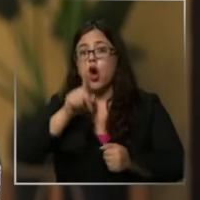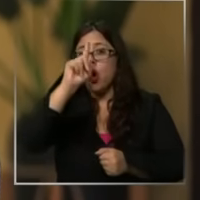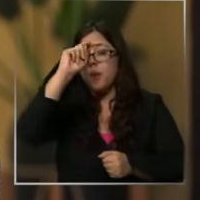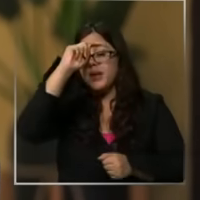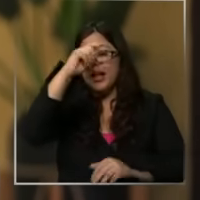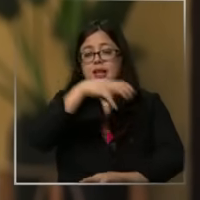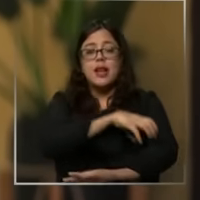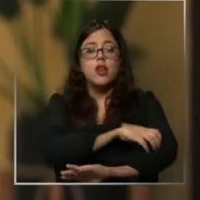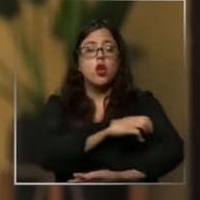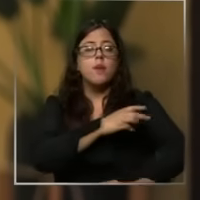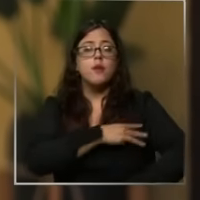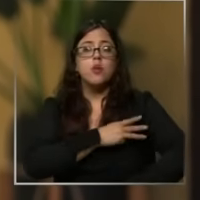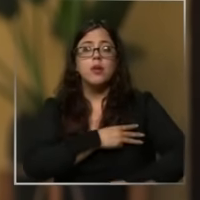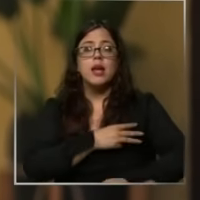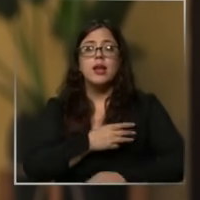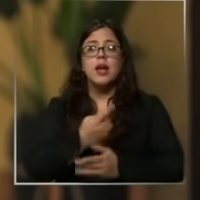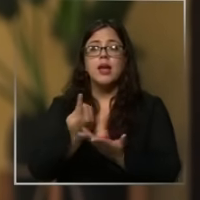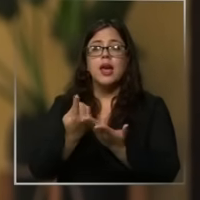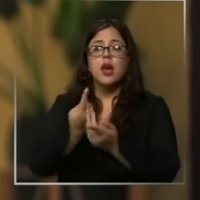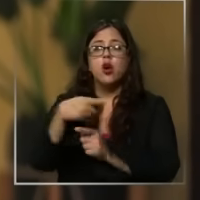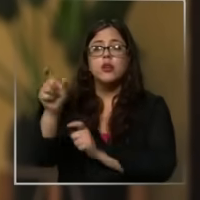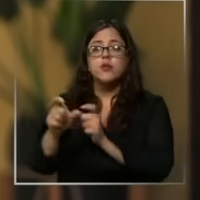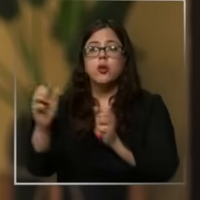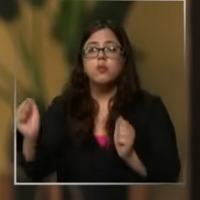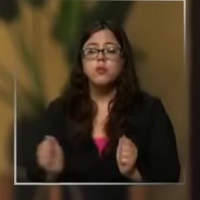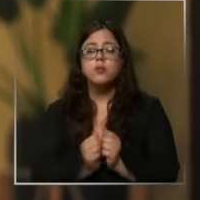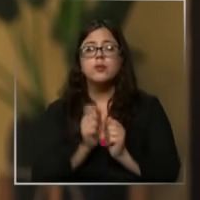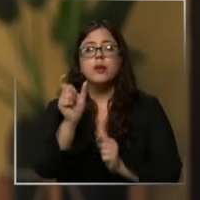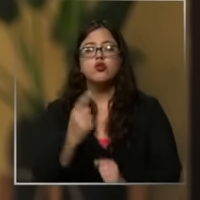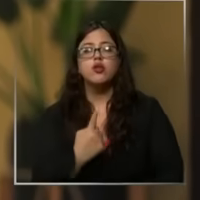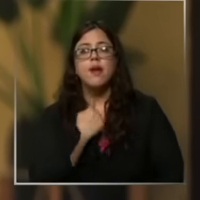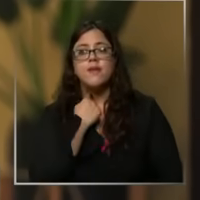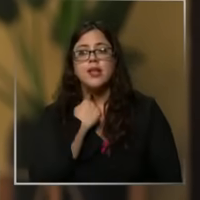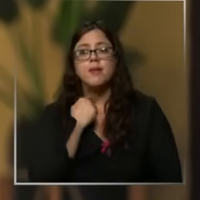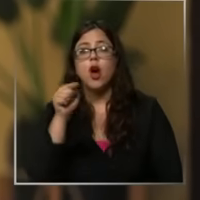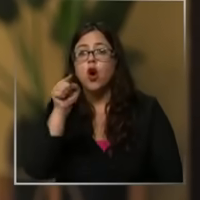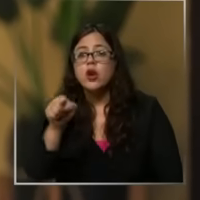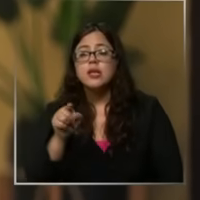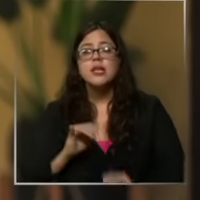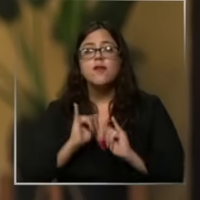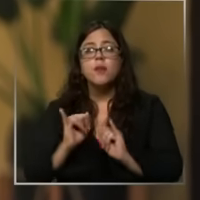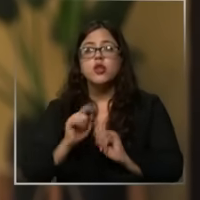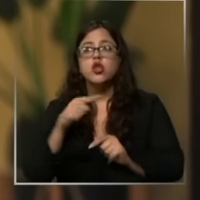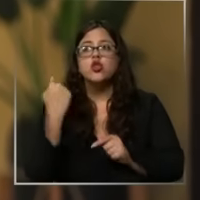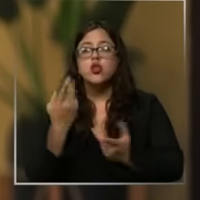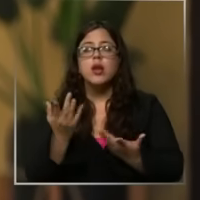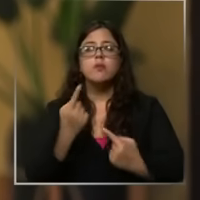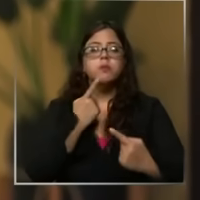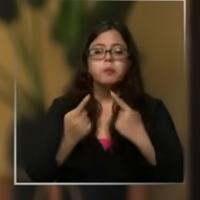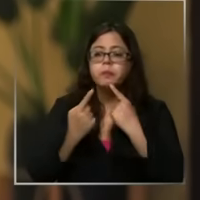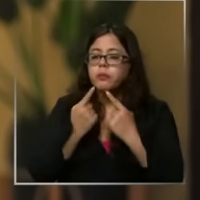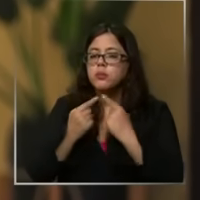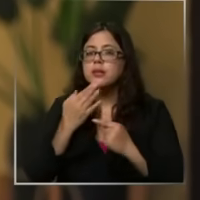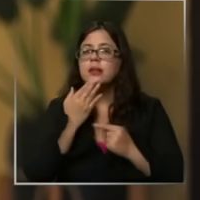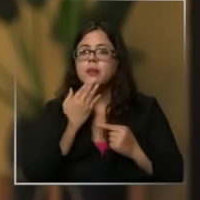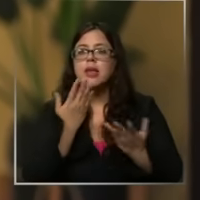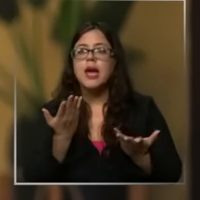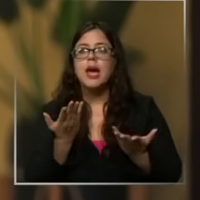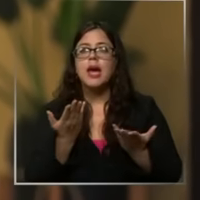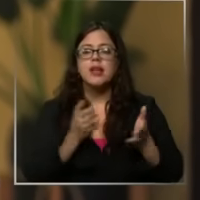región metropolitana se encontraban personas que acompañaban a la víctima. Con esos antecedentes nosotros registramos declaraciones y logramos establecer la